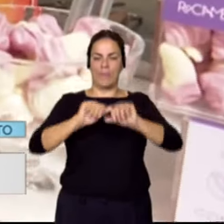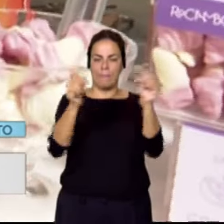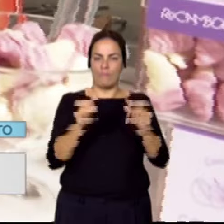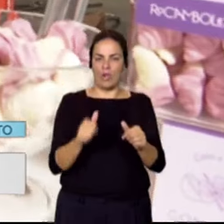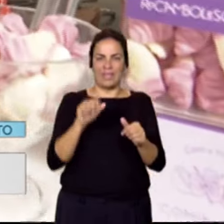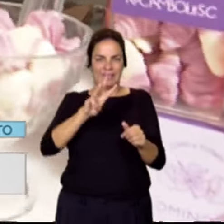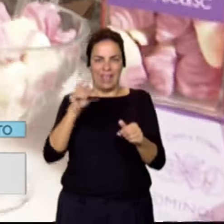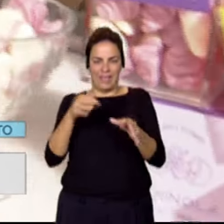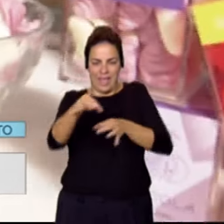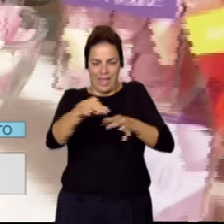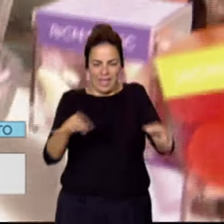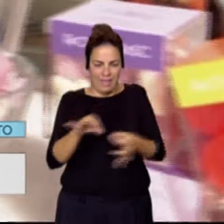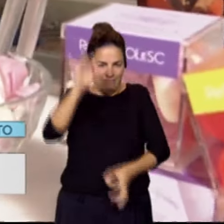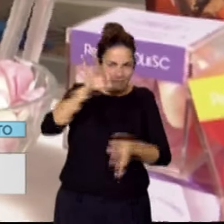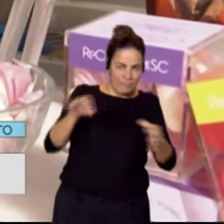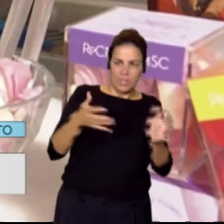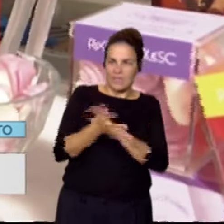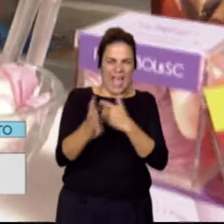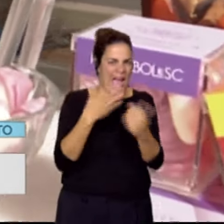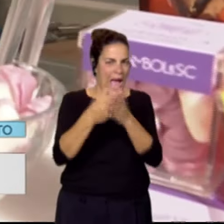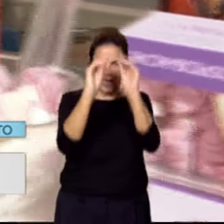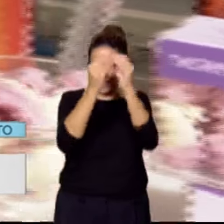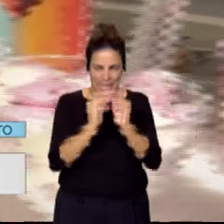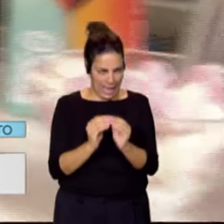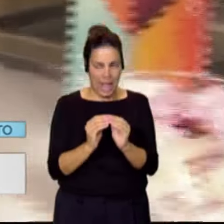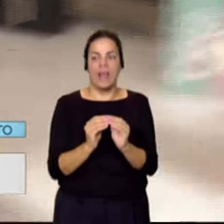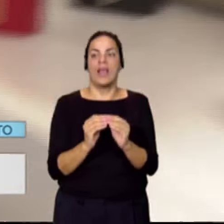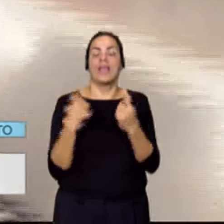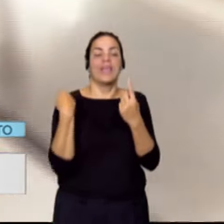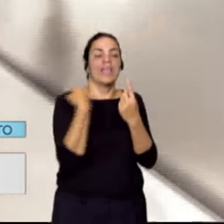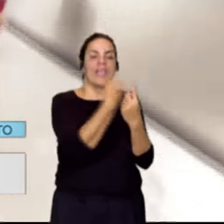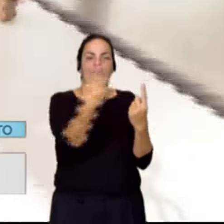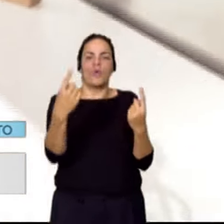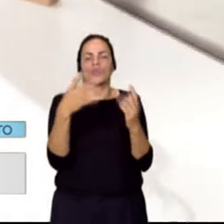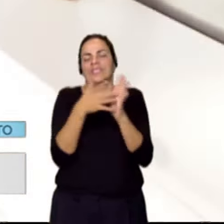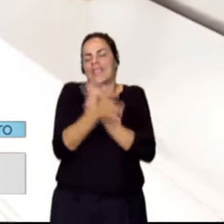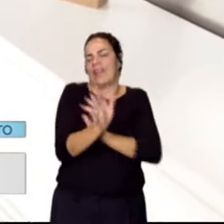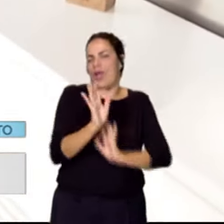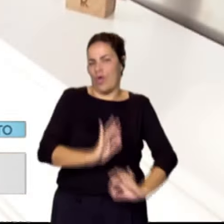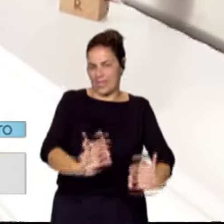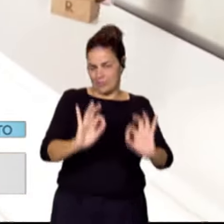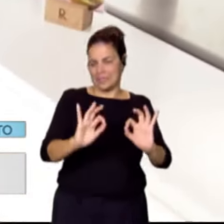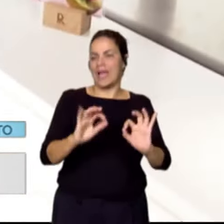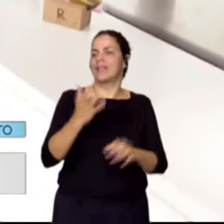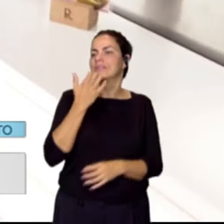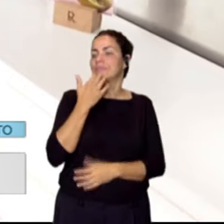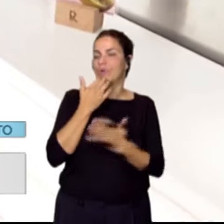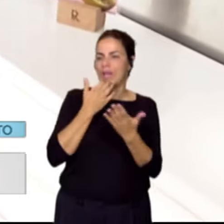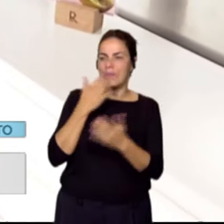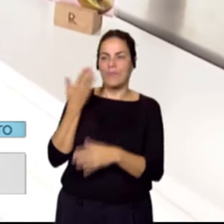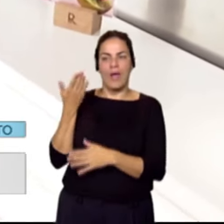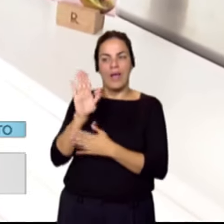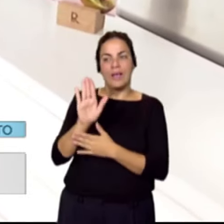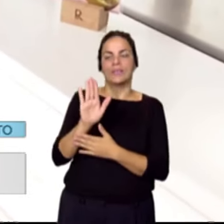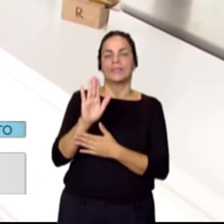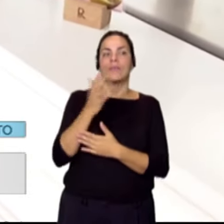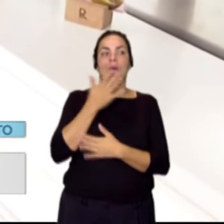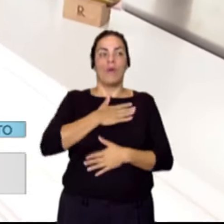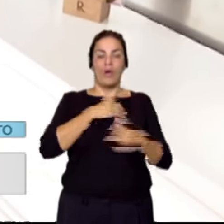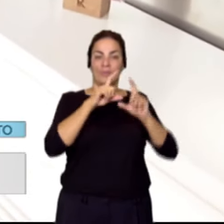artesanales eh Y bueno cada uno de ellos siempre tiene un significado especial en este caso por ejemplo Ah Cada tienda que